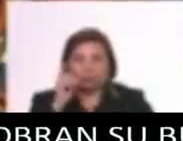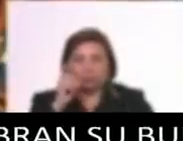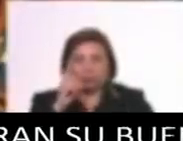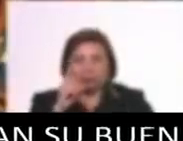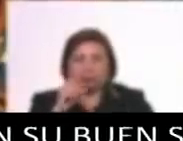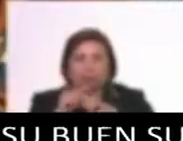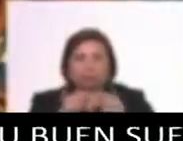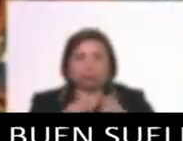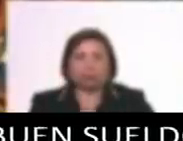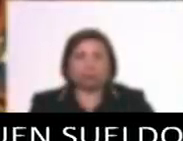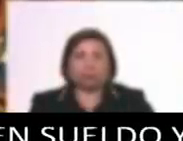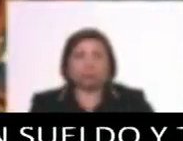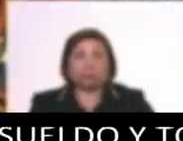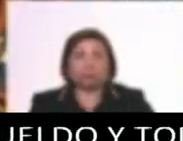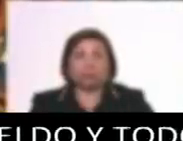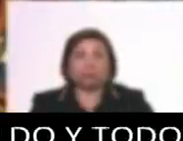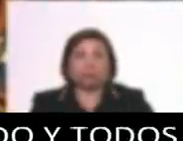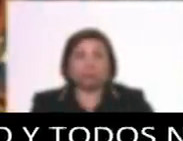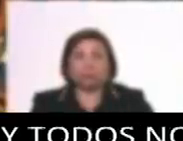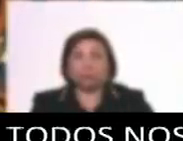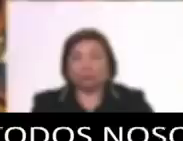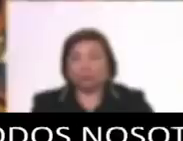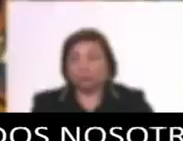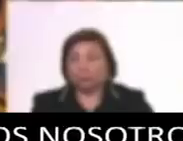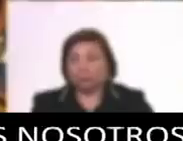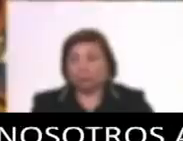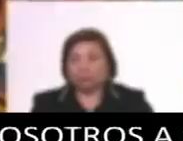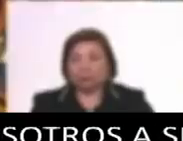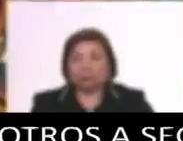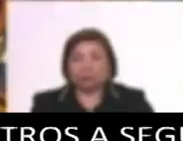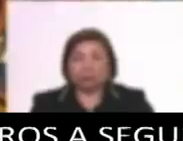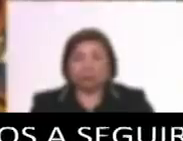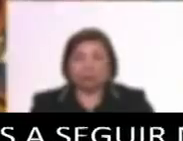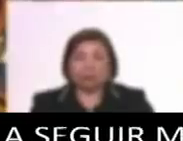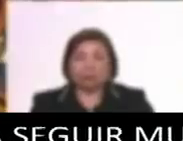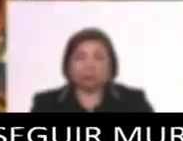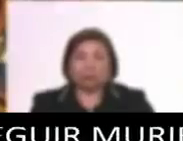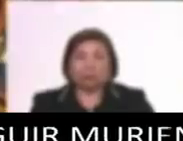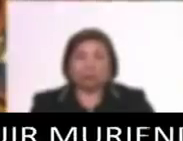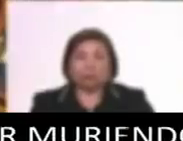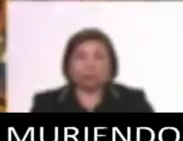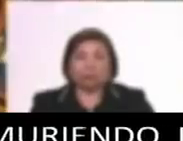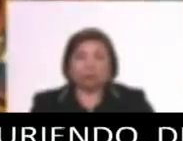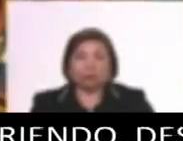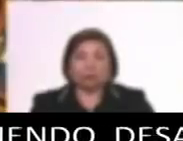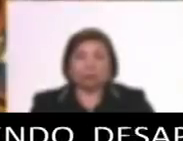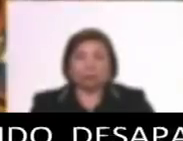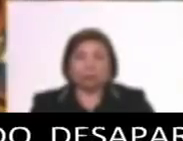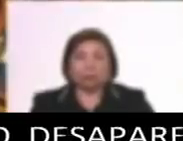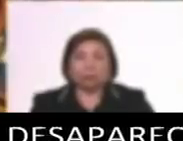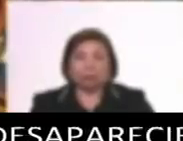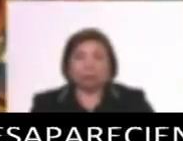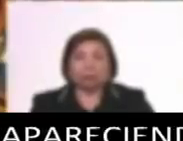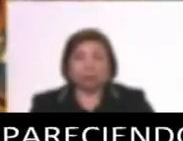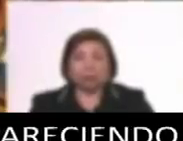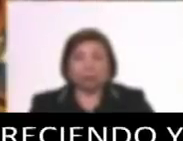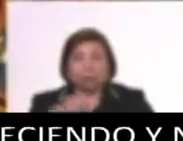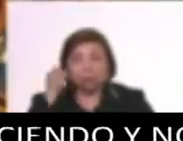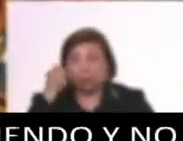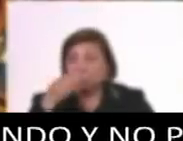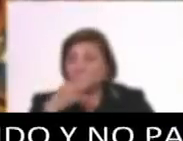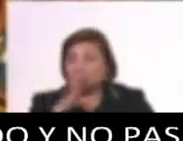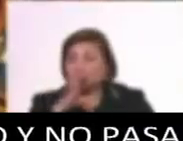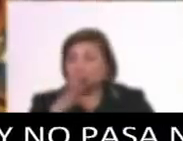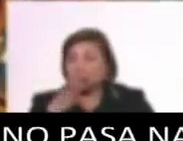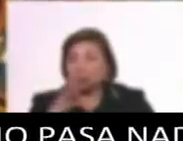los asuntos de Perú por parte de los presidentes de México, Andrés Manuel López Obrador, y también de Colombia, ya que de